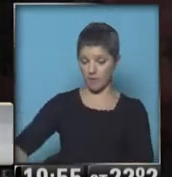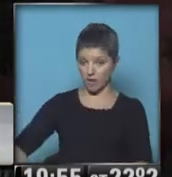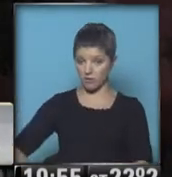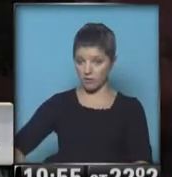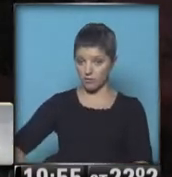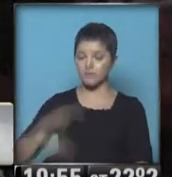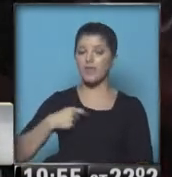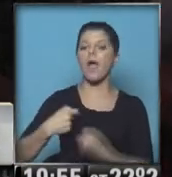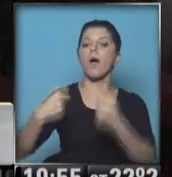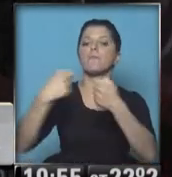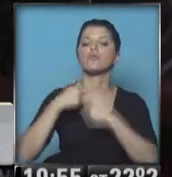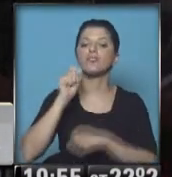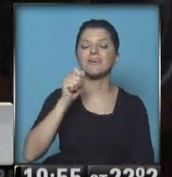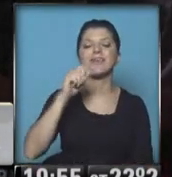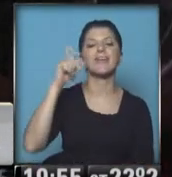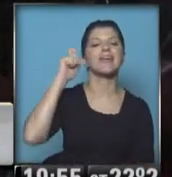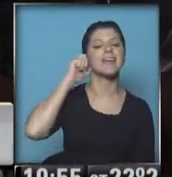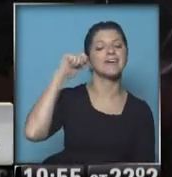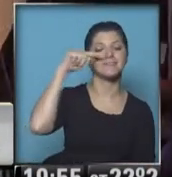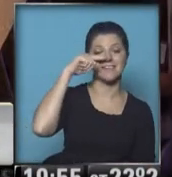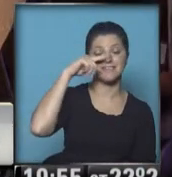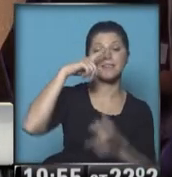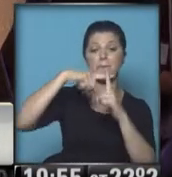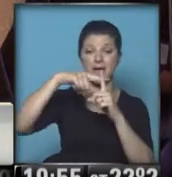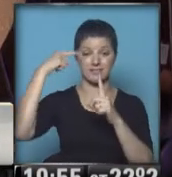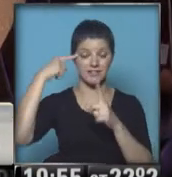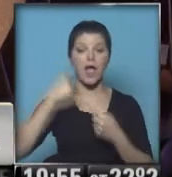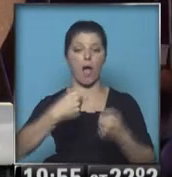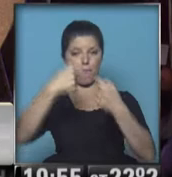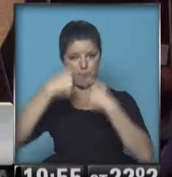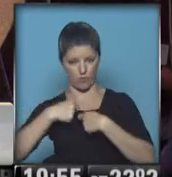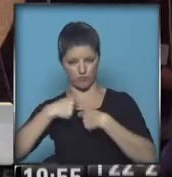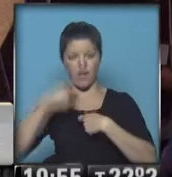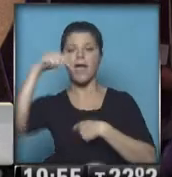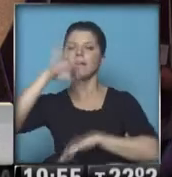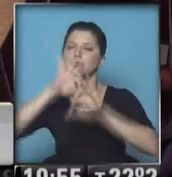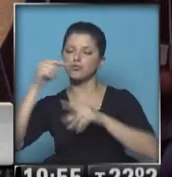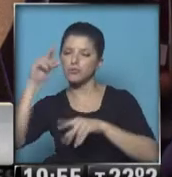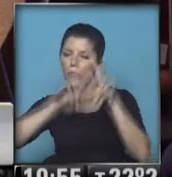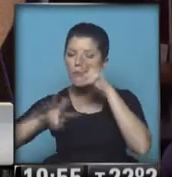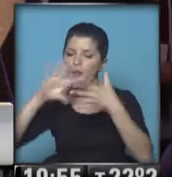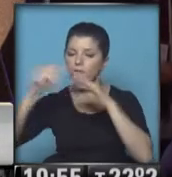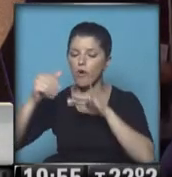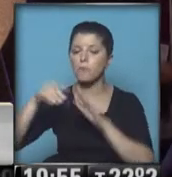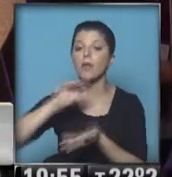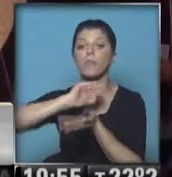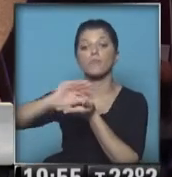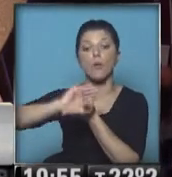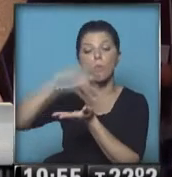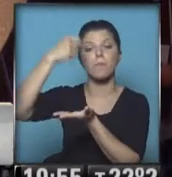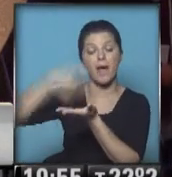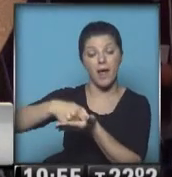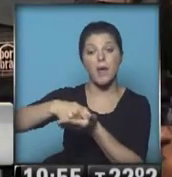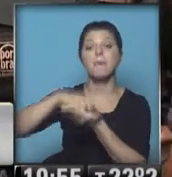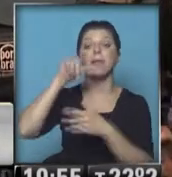es respaldada por el G77 más China. El proyecto busca la creación de un nuevo marco regulatorio para resguardar